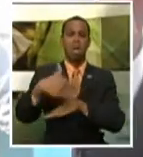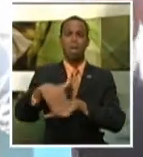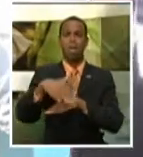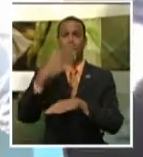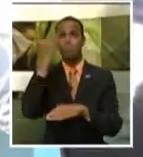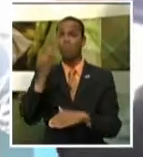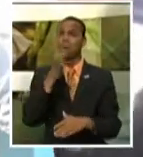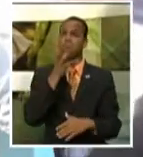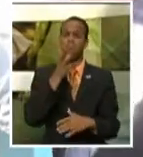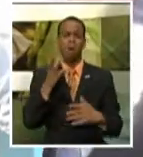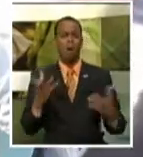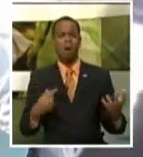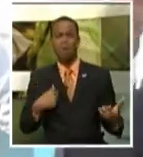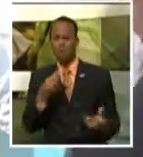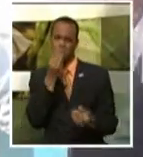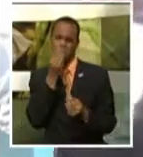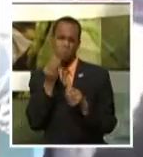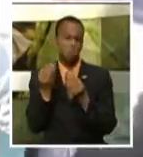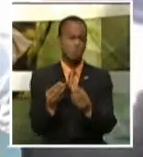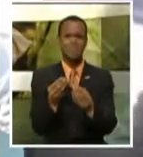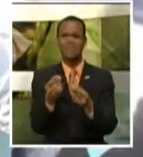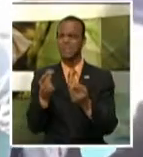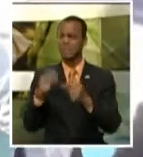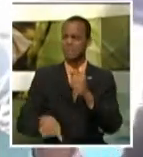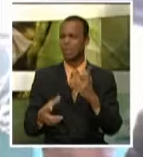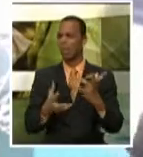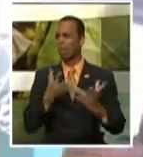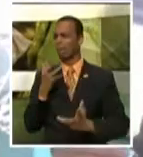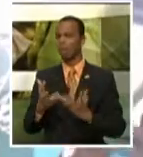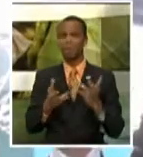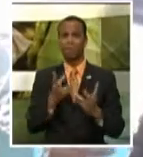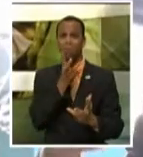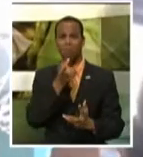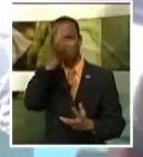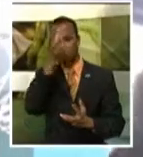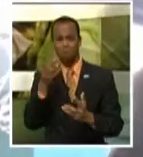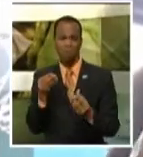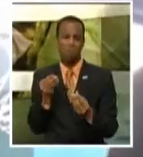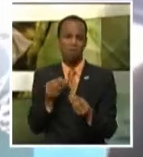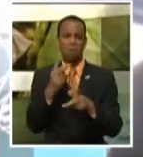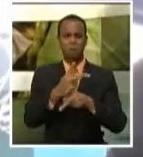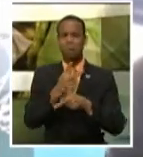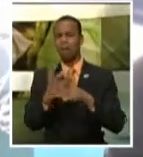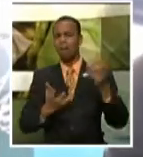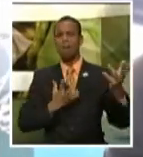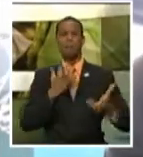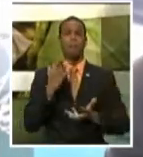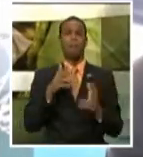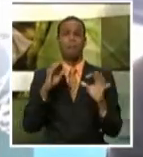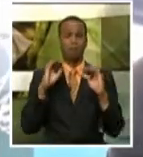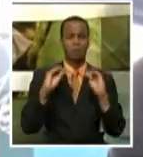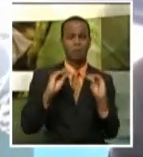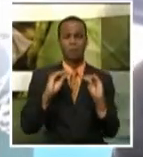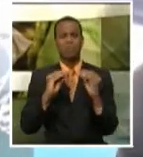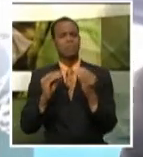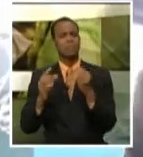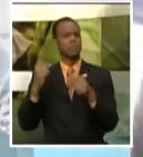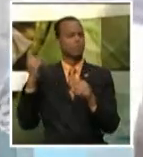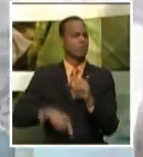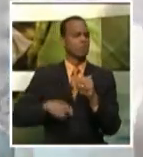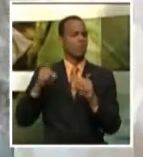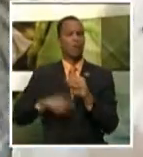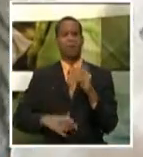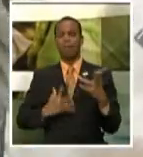su madre no lo puede alimentar o que sus padres no lo pueden alimentar y por tanto no lo pueden educar. Porque si no